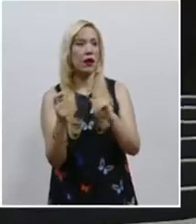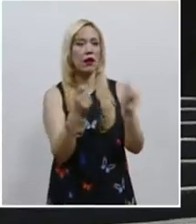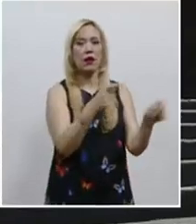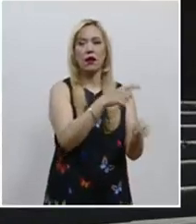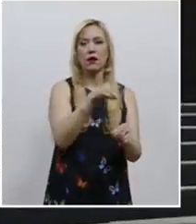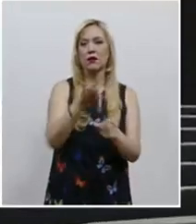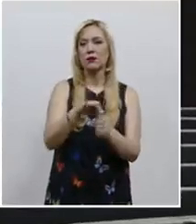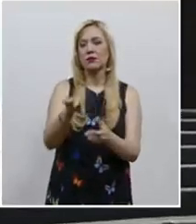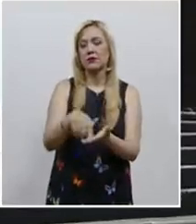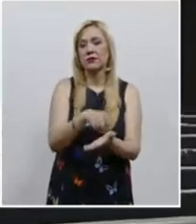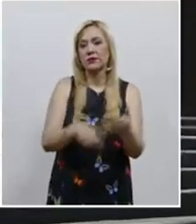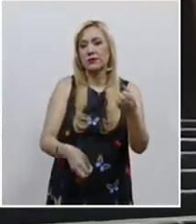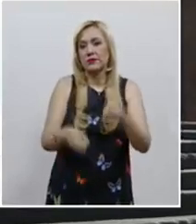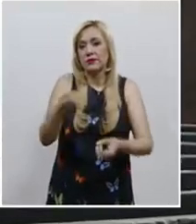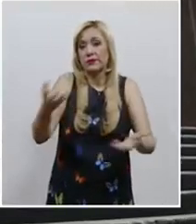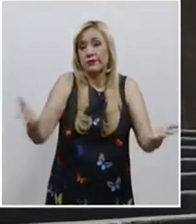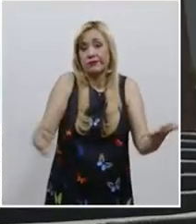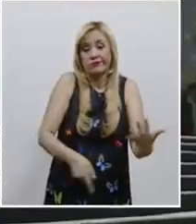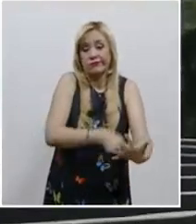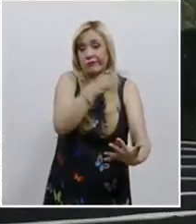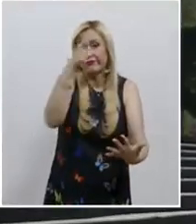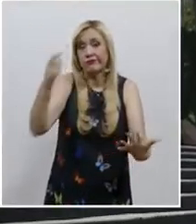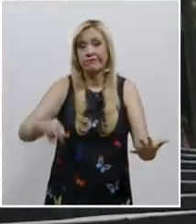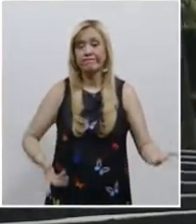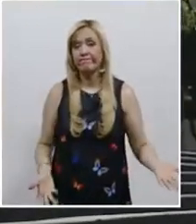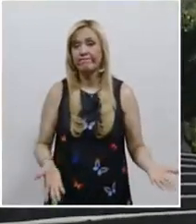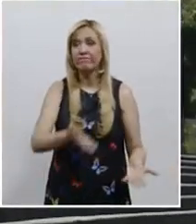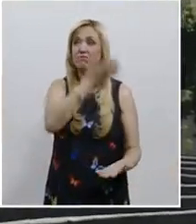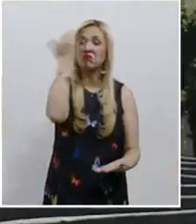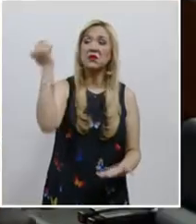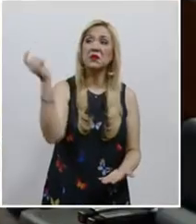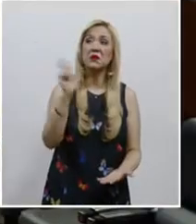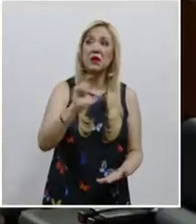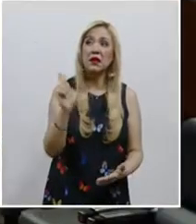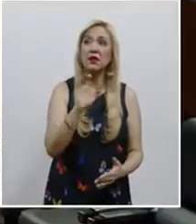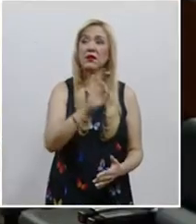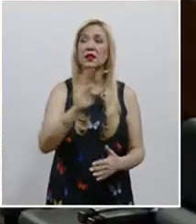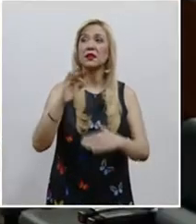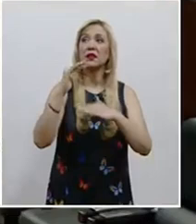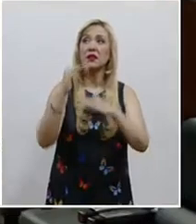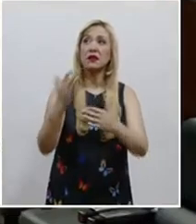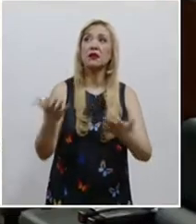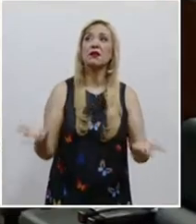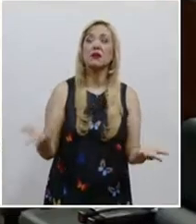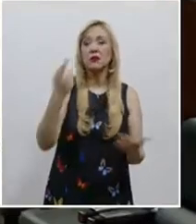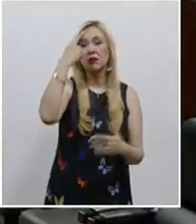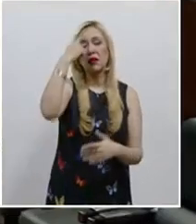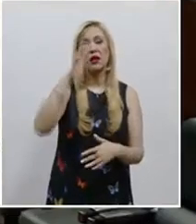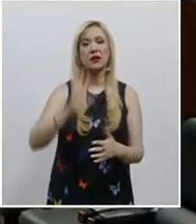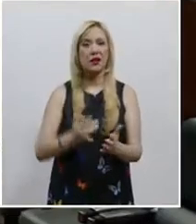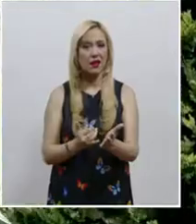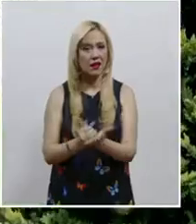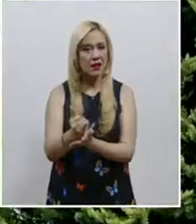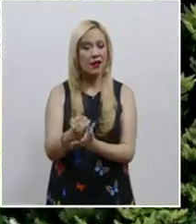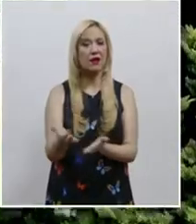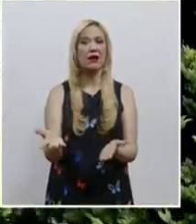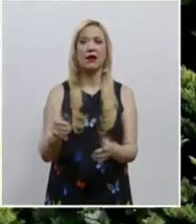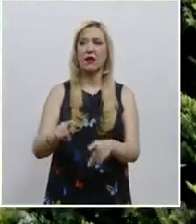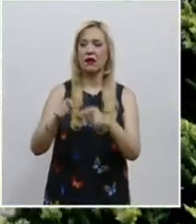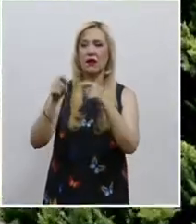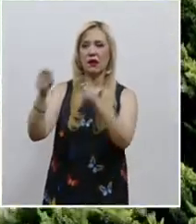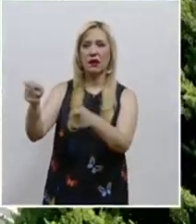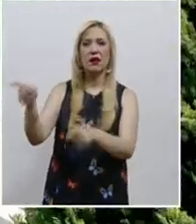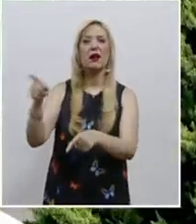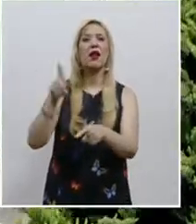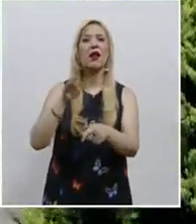En la Cámara de Diputados aún no se fija un plazo para retomar las negociaciones respecto al dictamen que busca reformar las atribuciones del Tribunal